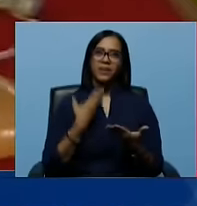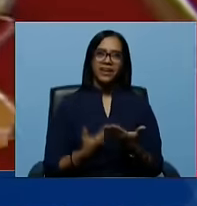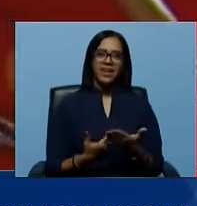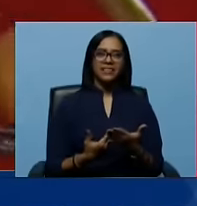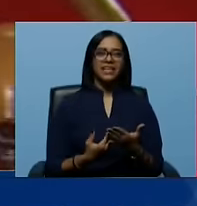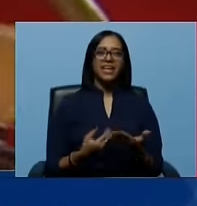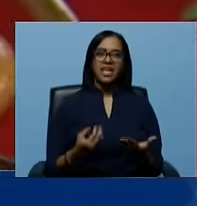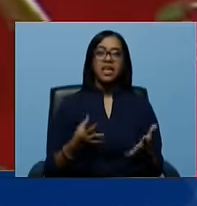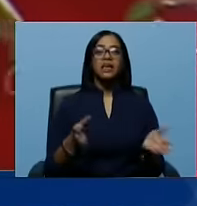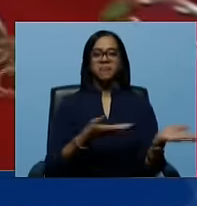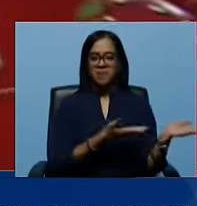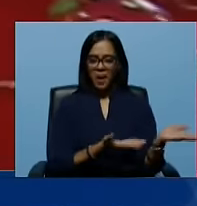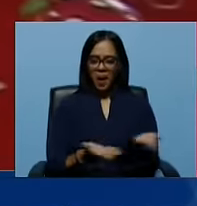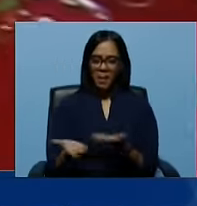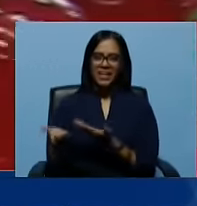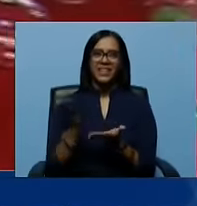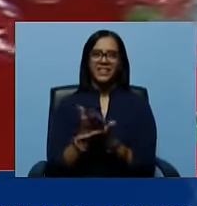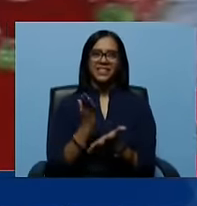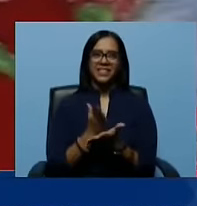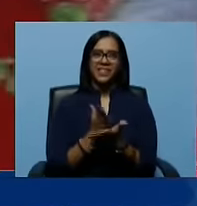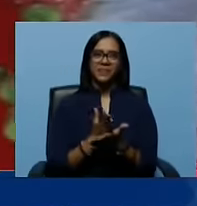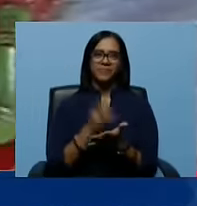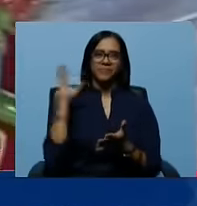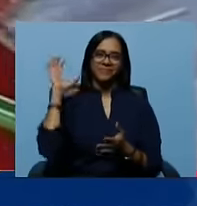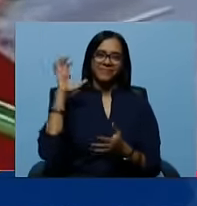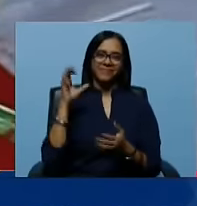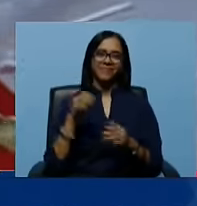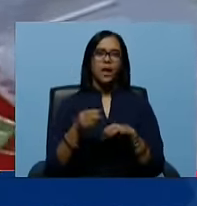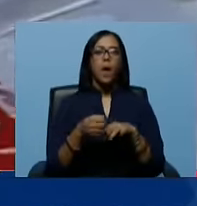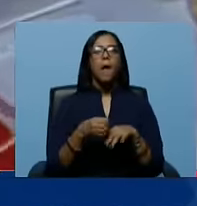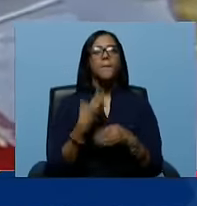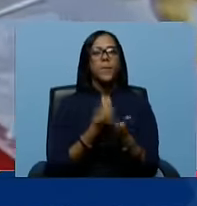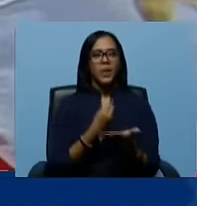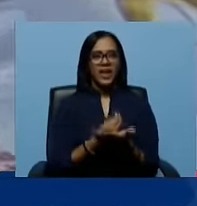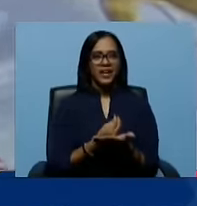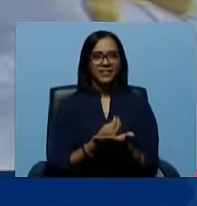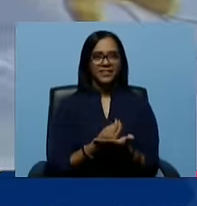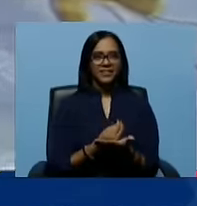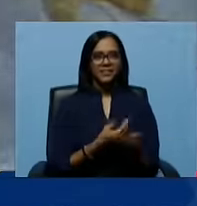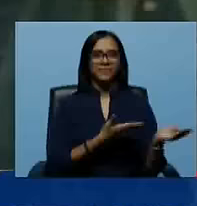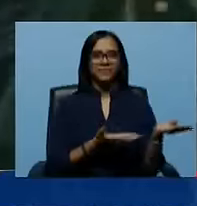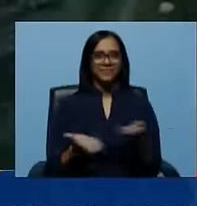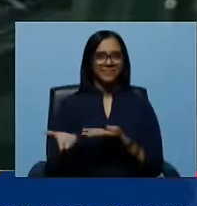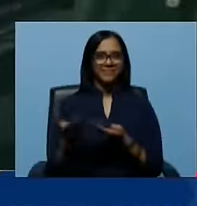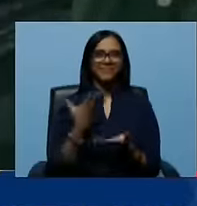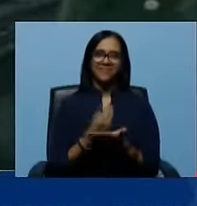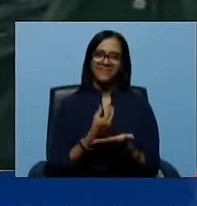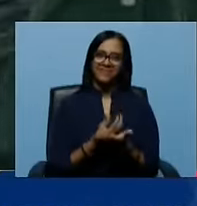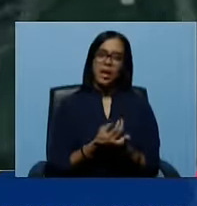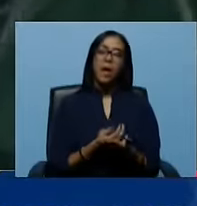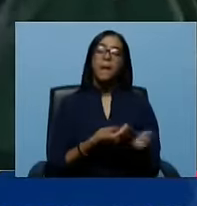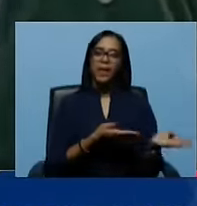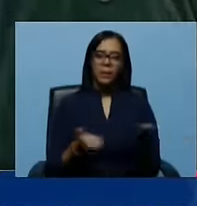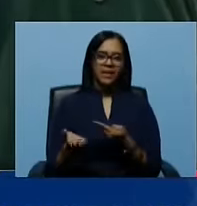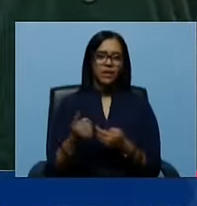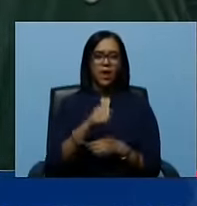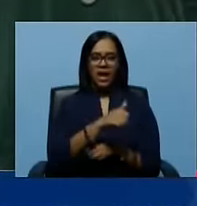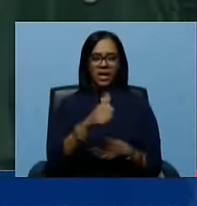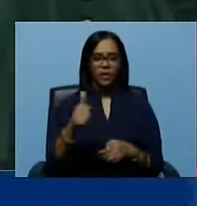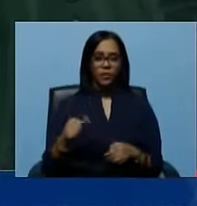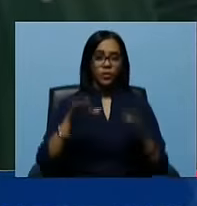y bienvenido siempre al estado Monagas. Bienvenido a Maturín, bienvenido a cada uno de sus